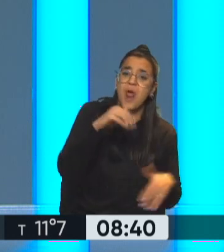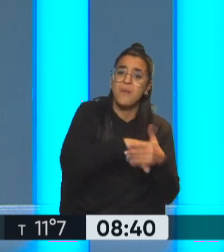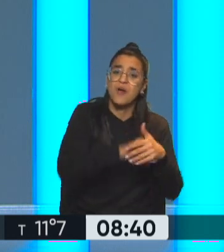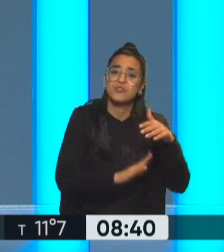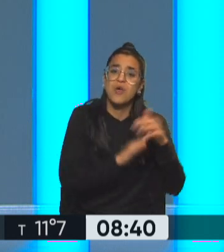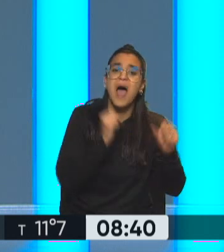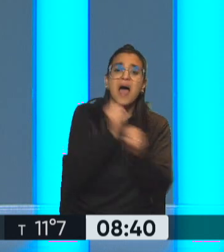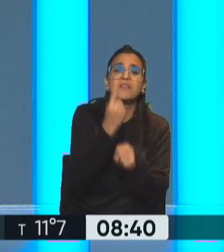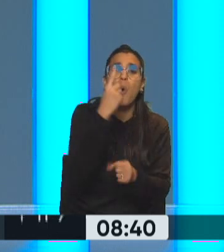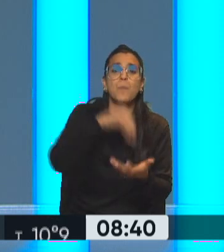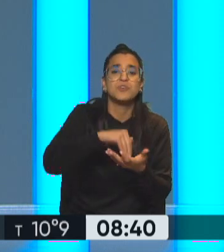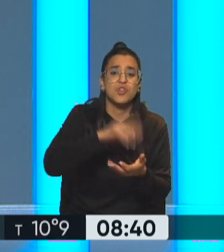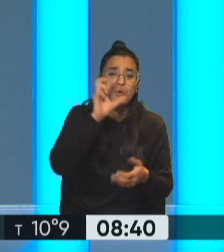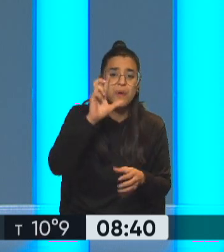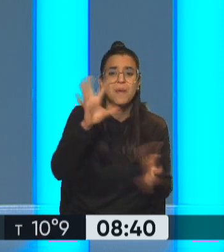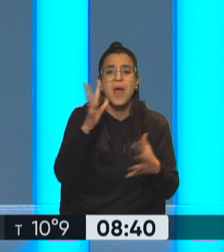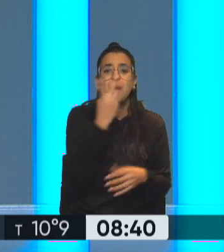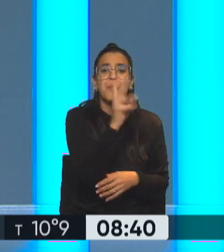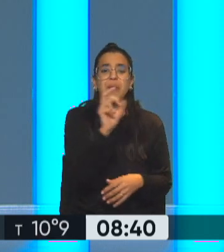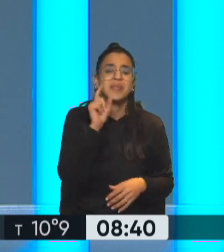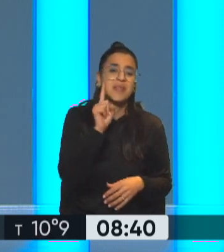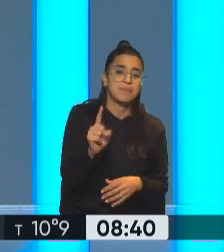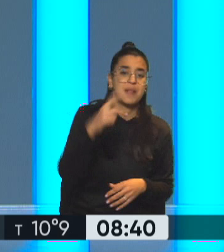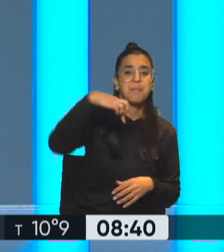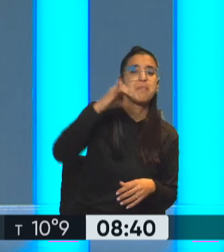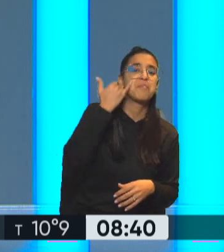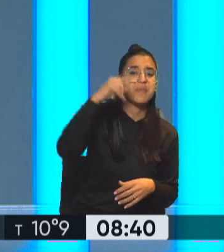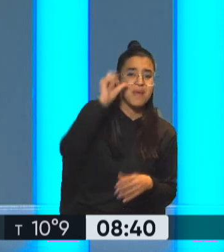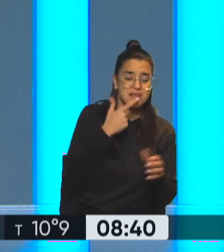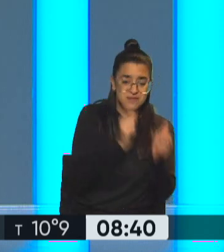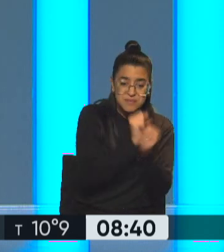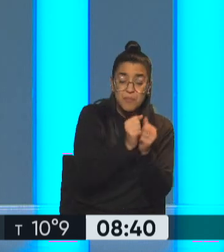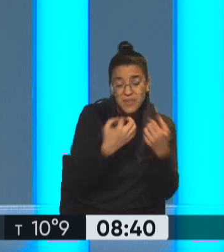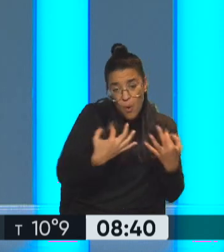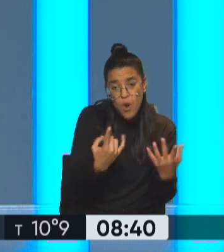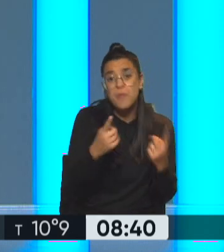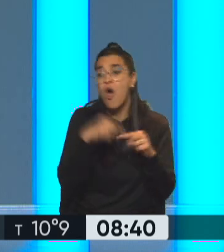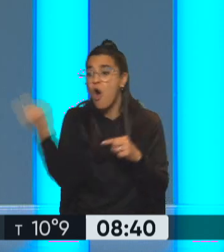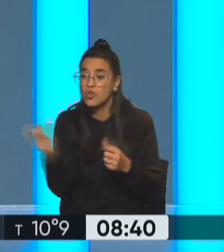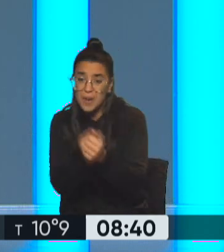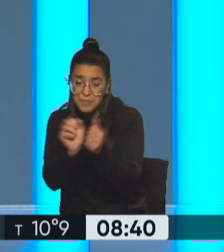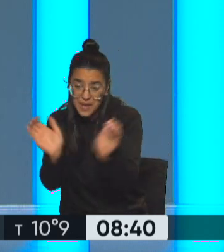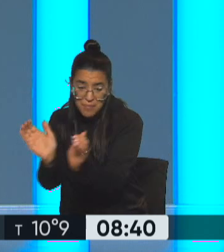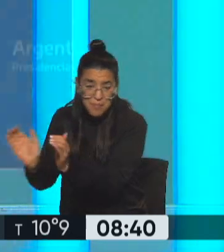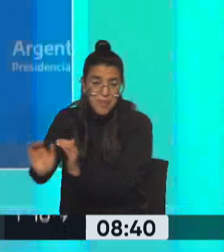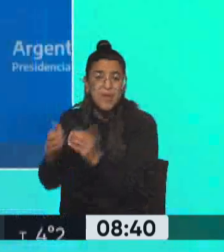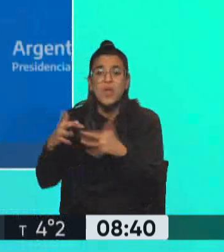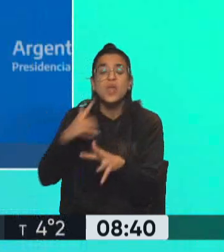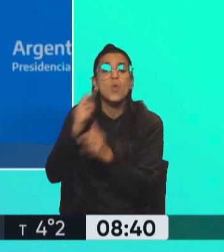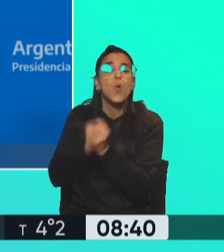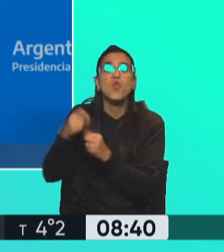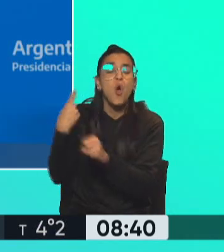hasta $1 millón para unas 20.000 pymes, que fue una buena medida, pero hay otra cantidad de pymes e industrias que no